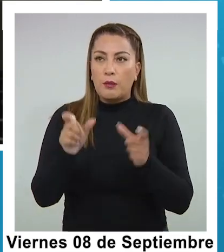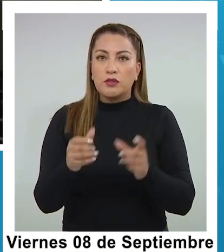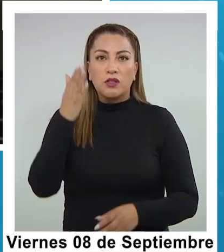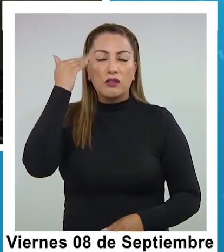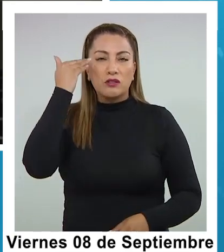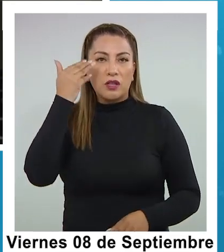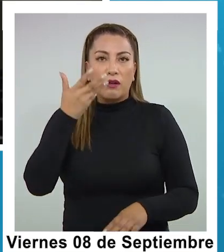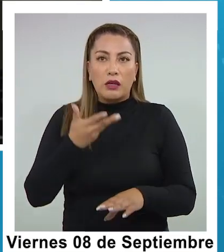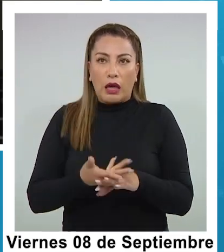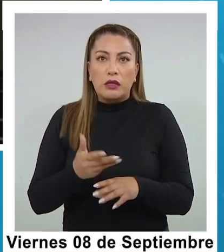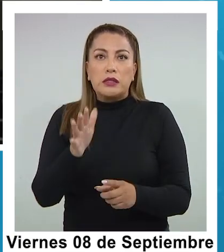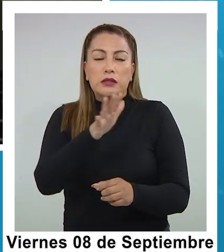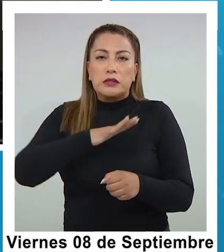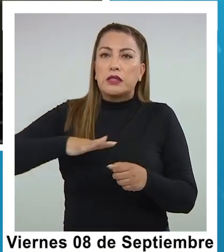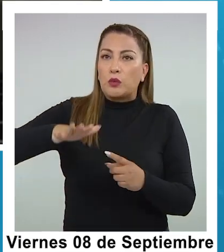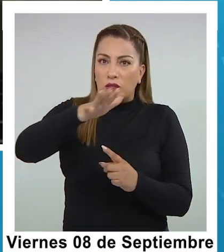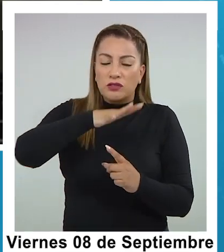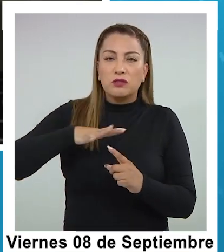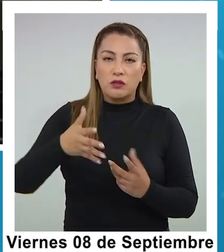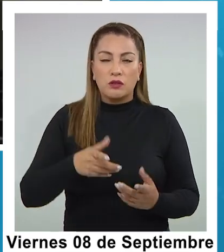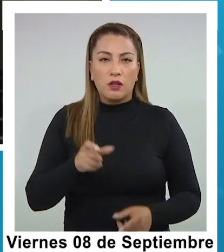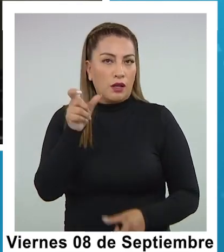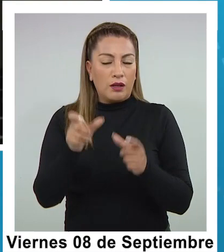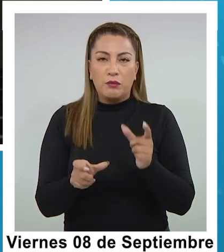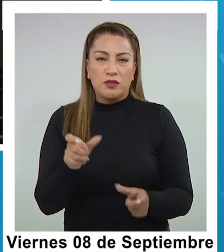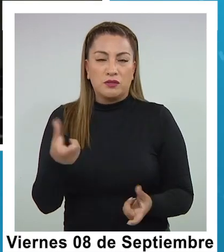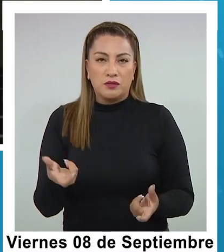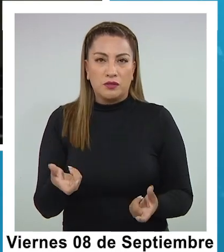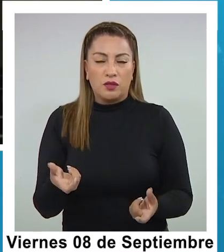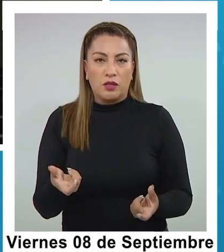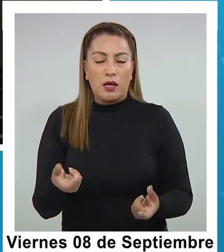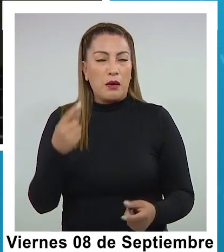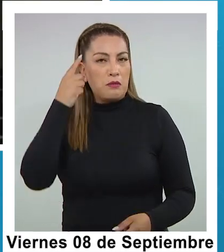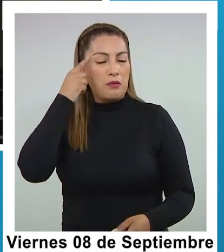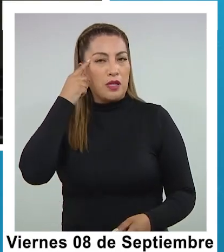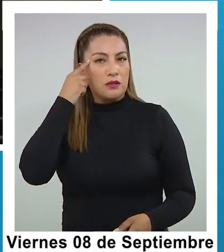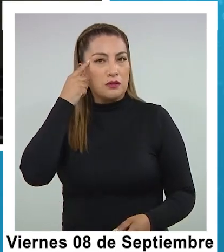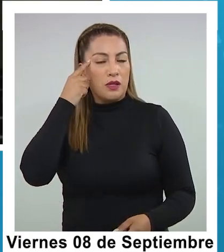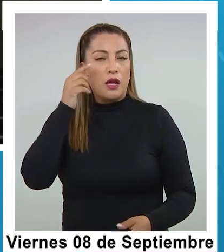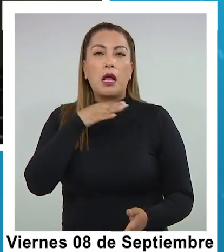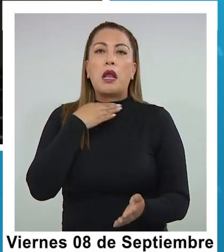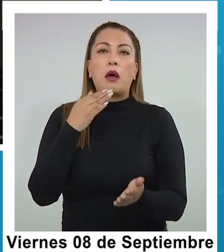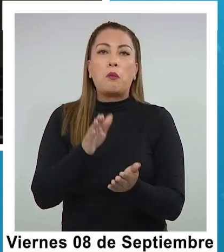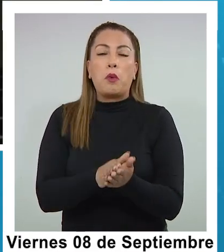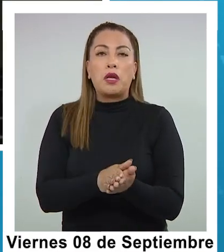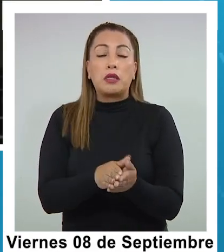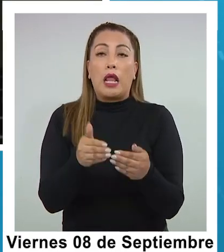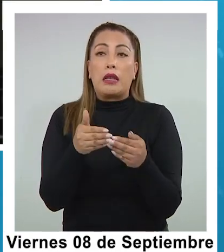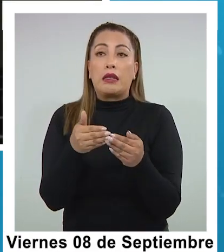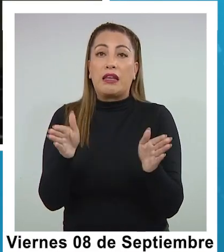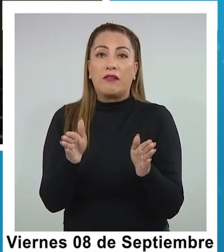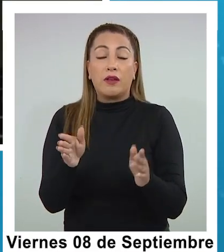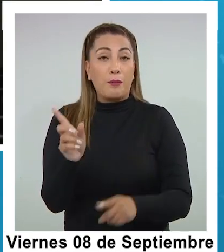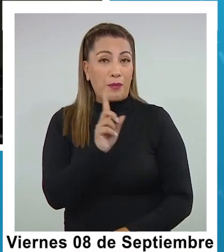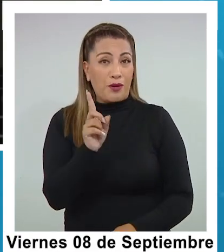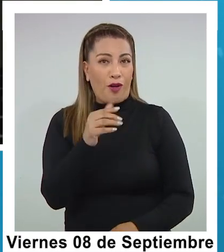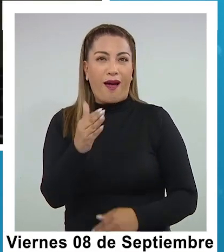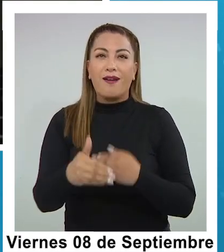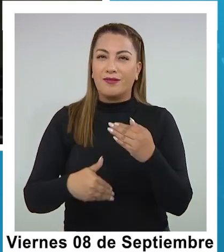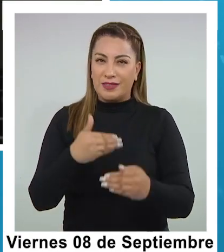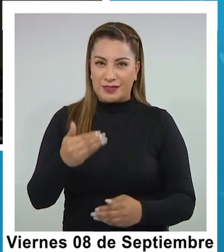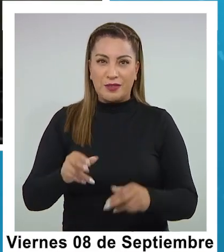sabe que están pasando estas cosas, la gente cree que las matanzas quedaron impunes en circunstancias que se ha avanzado en hacer